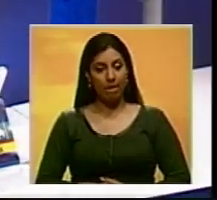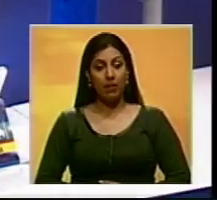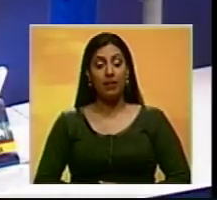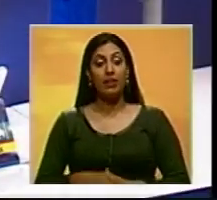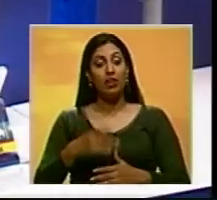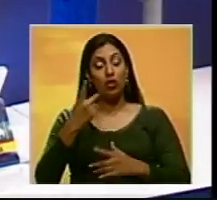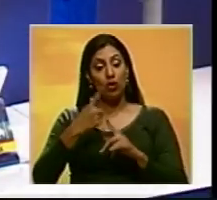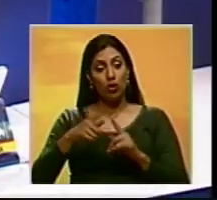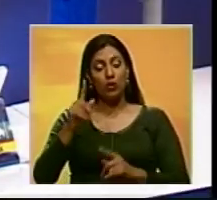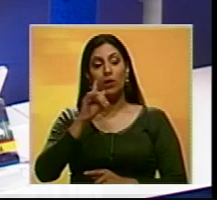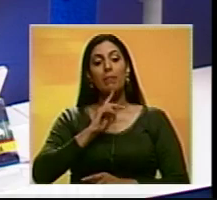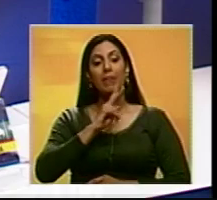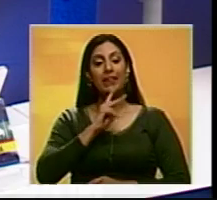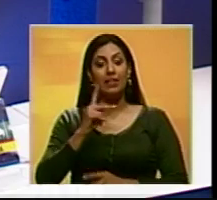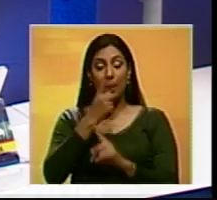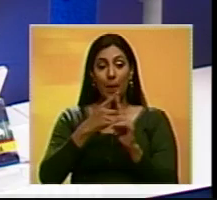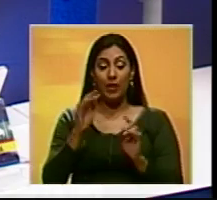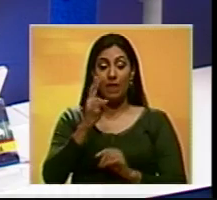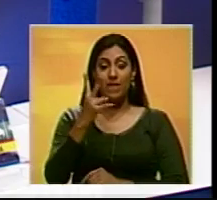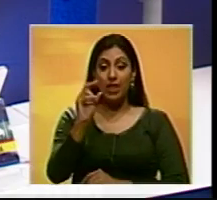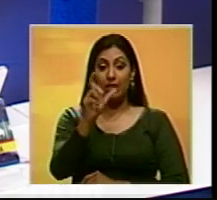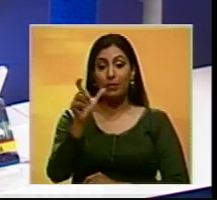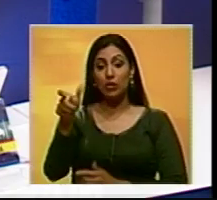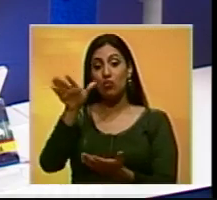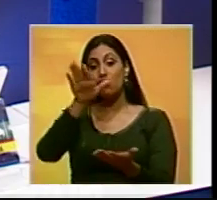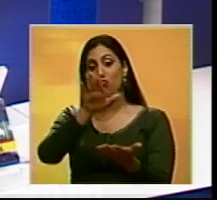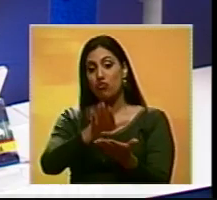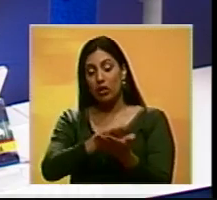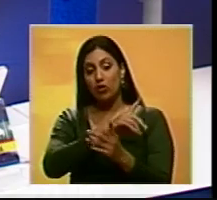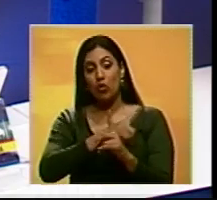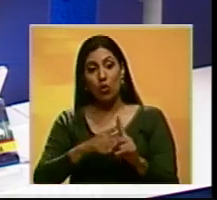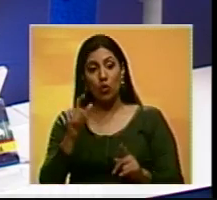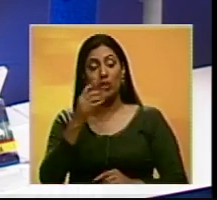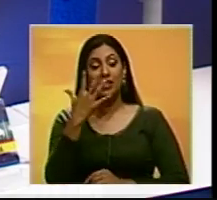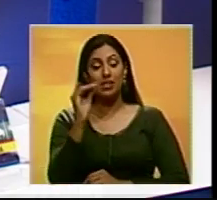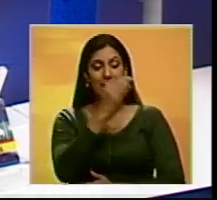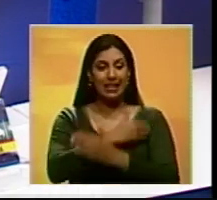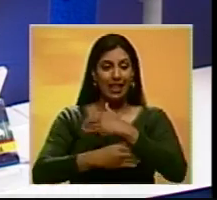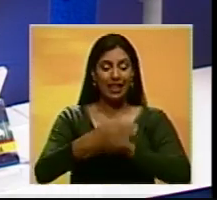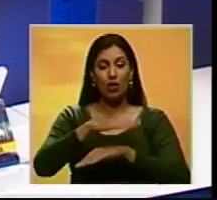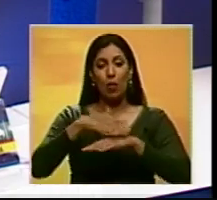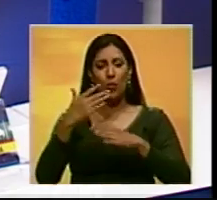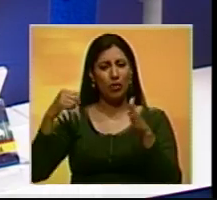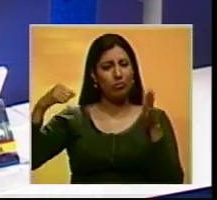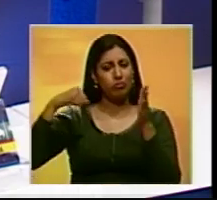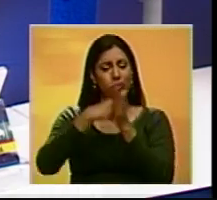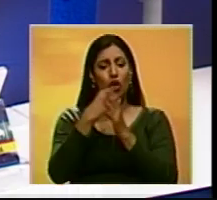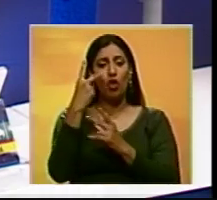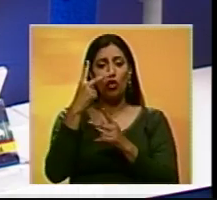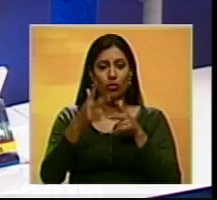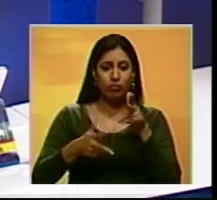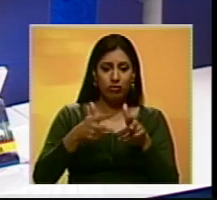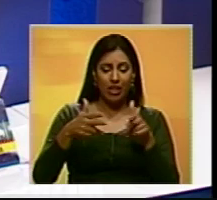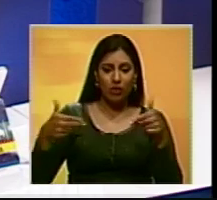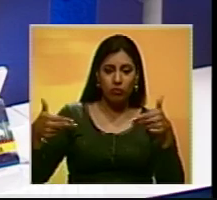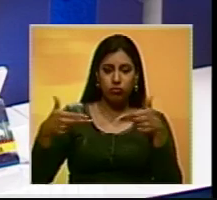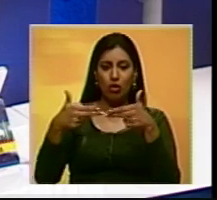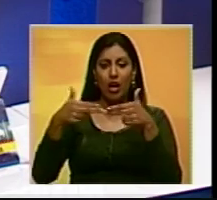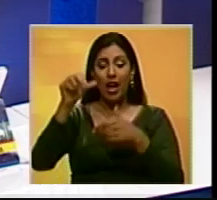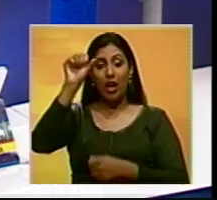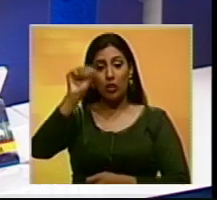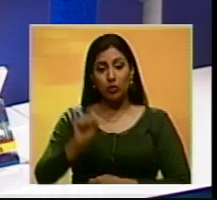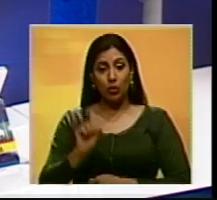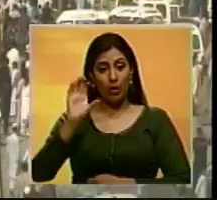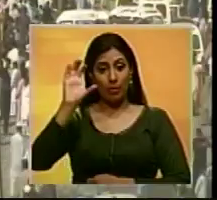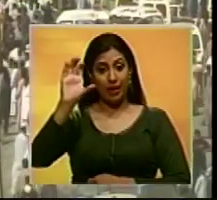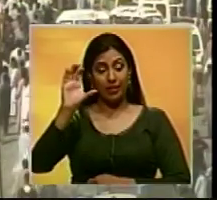Y en Pakistán, al menos 20 personas fallecieron y más de 50 resultaron heridas tras el choque de dos trenes cerca de una estación al sur del